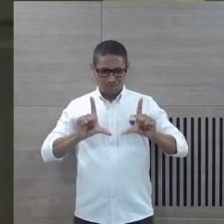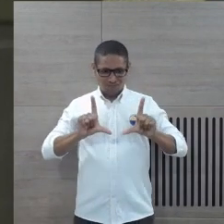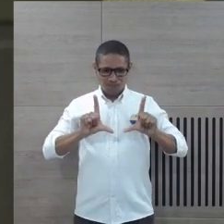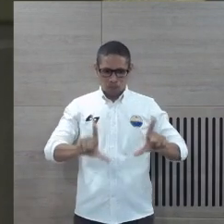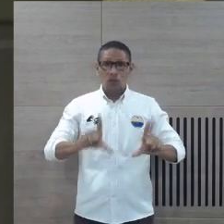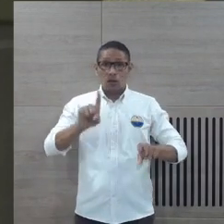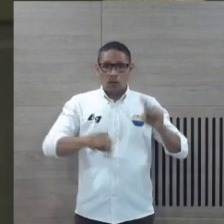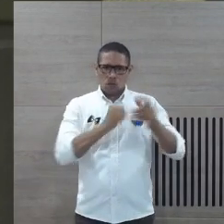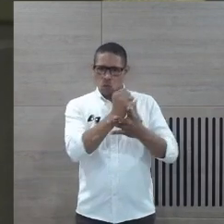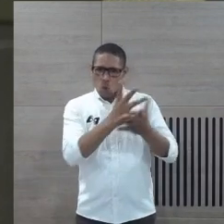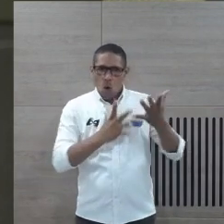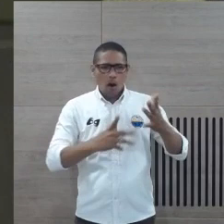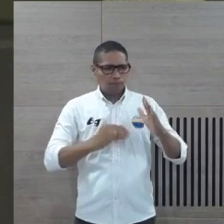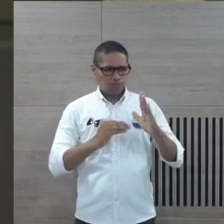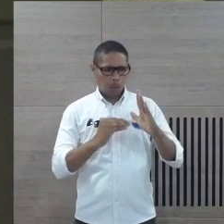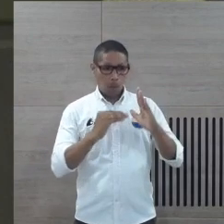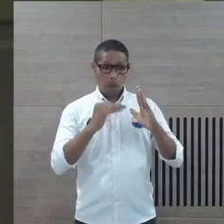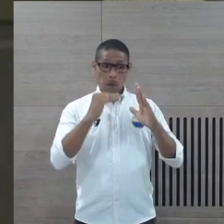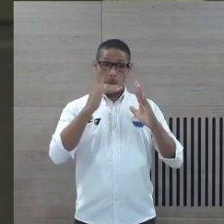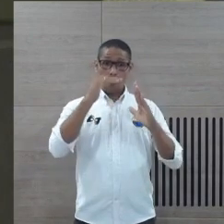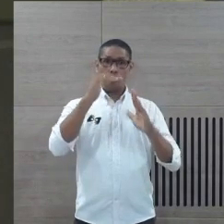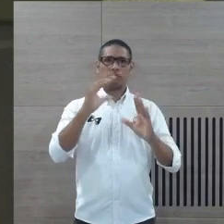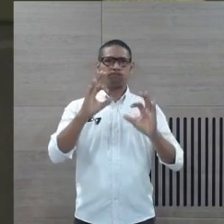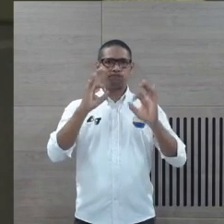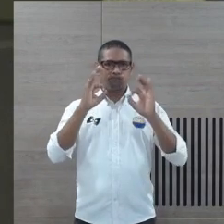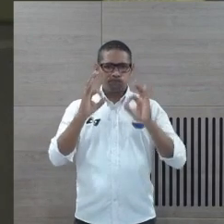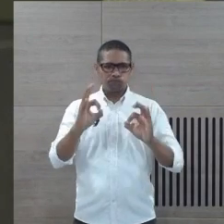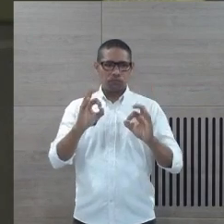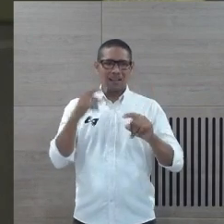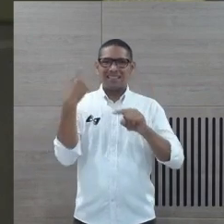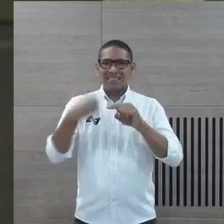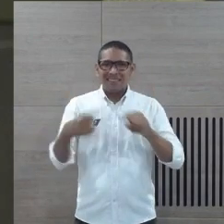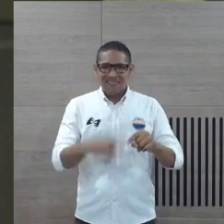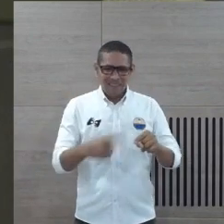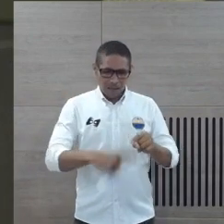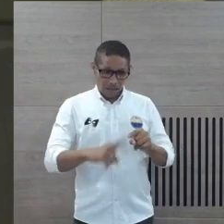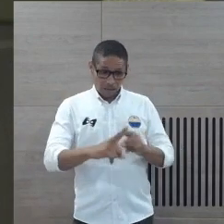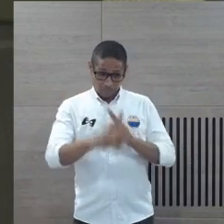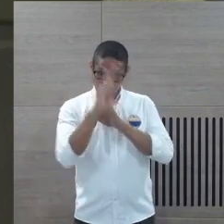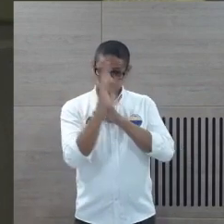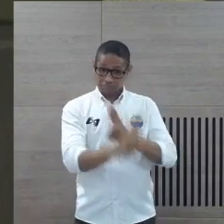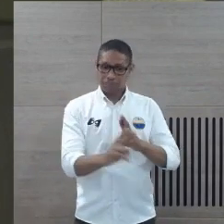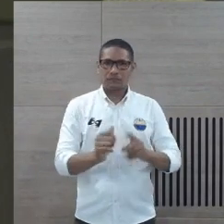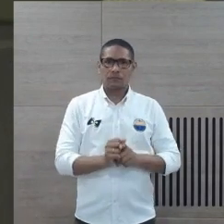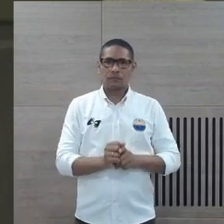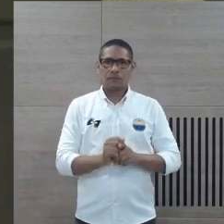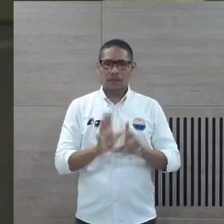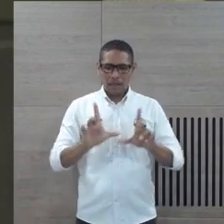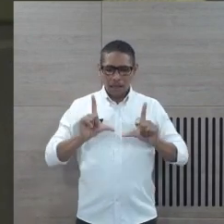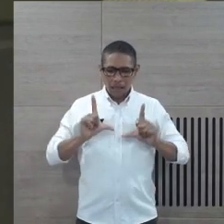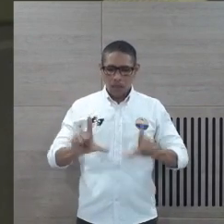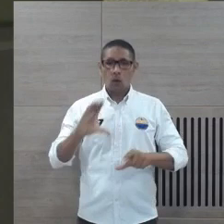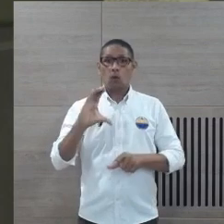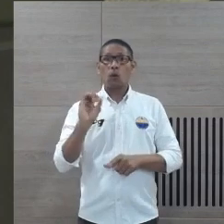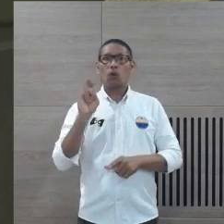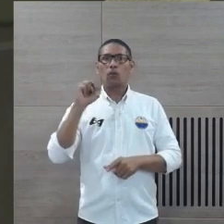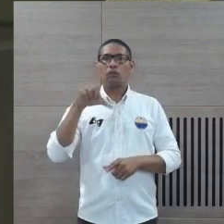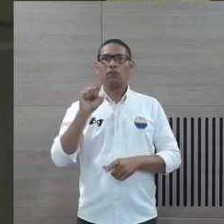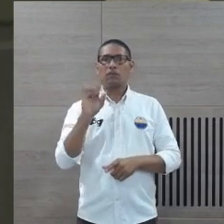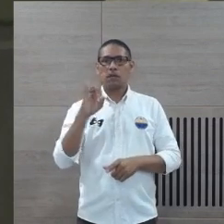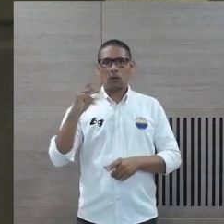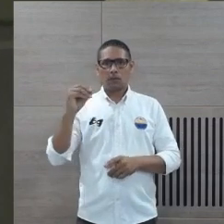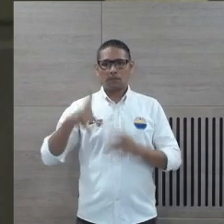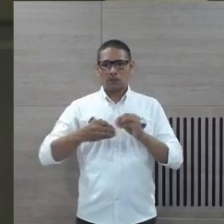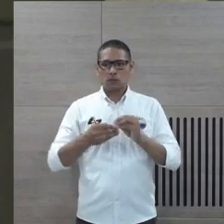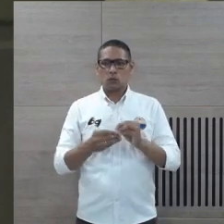acreedores de diferentes distinciones. Diploma honorífico cum laude y summa cum laude. El artículo 162 del Acuerdo Superior